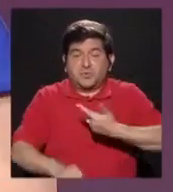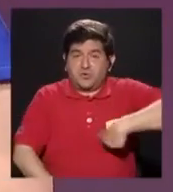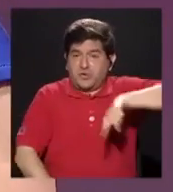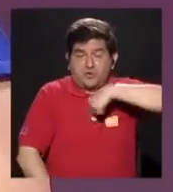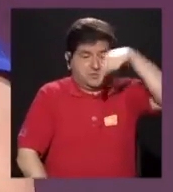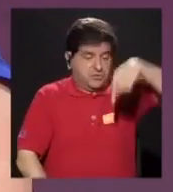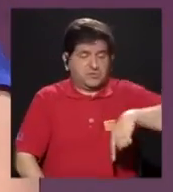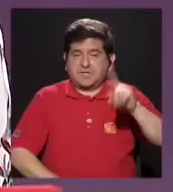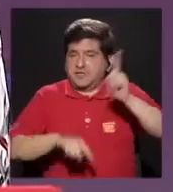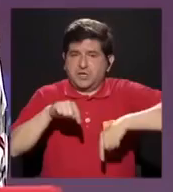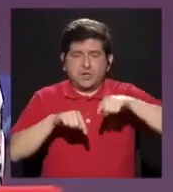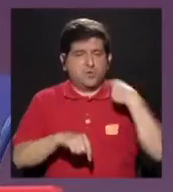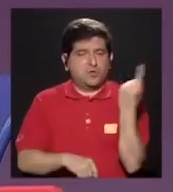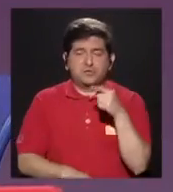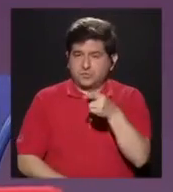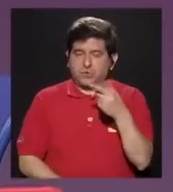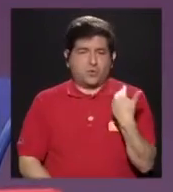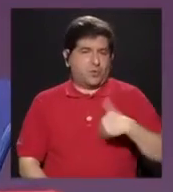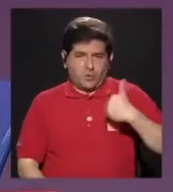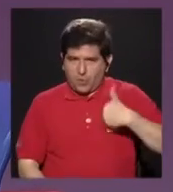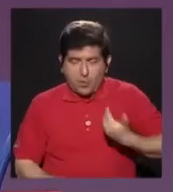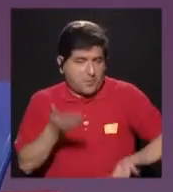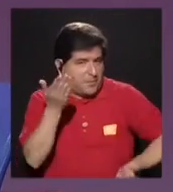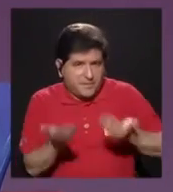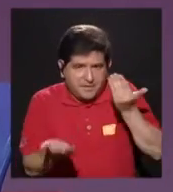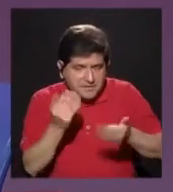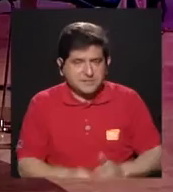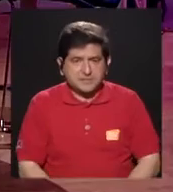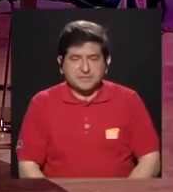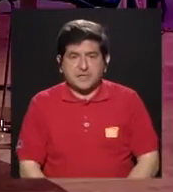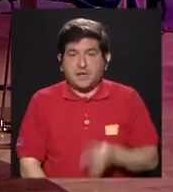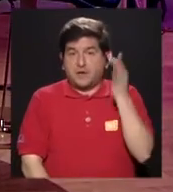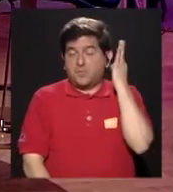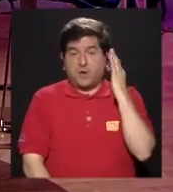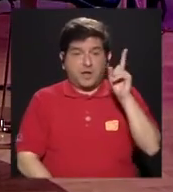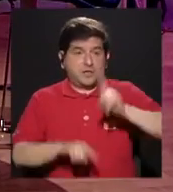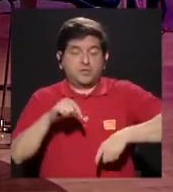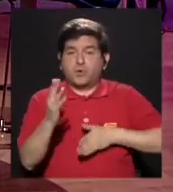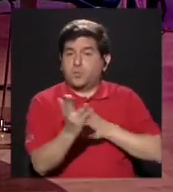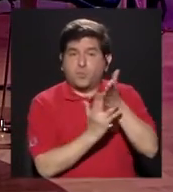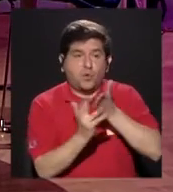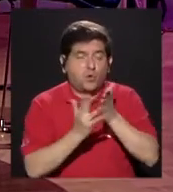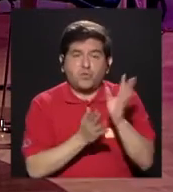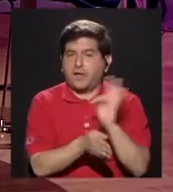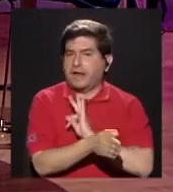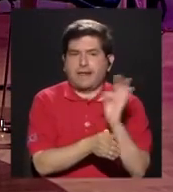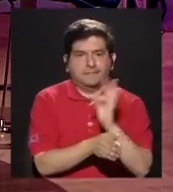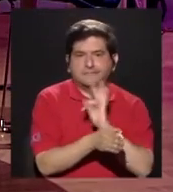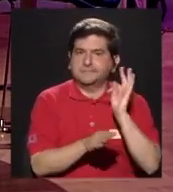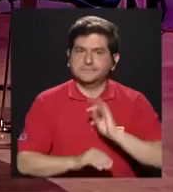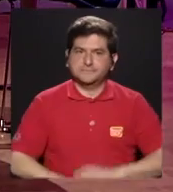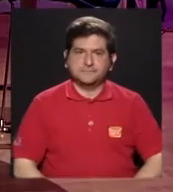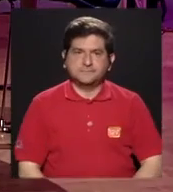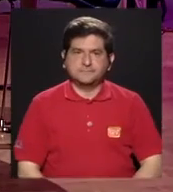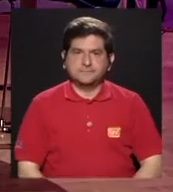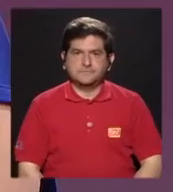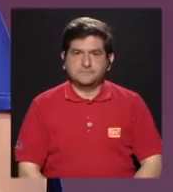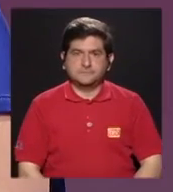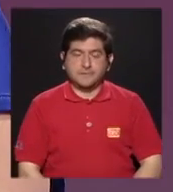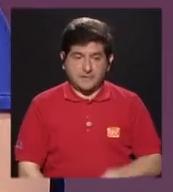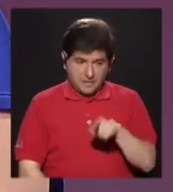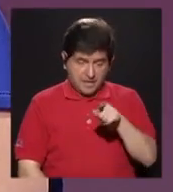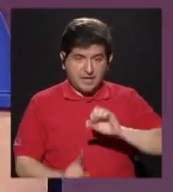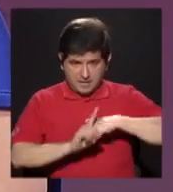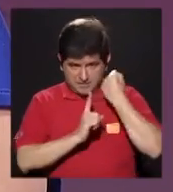estaríamos aquí solo ustedes de verdad y muy probablemente las señoras ni siquiera tendrían acceso a la televisión porque y eso es